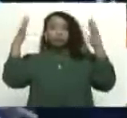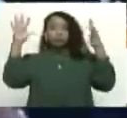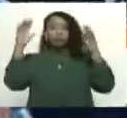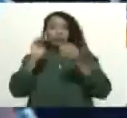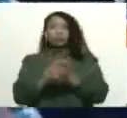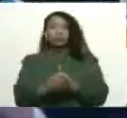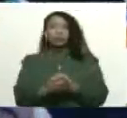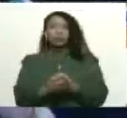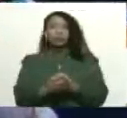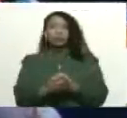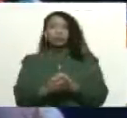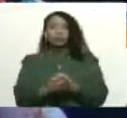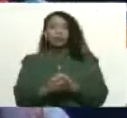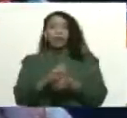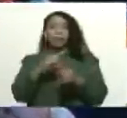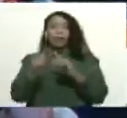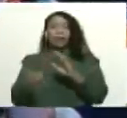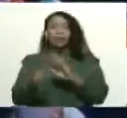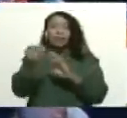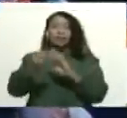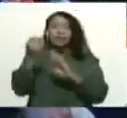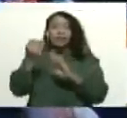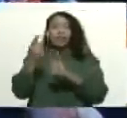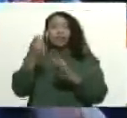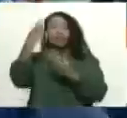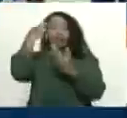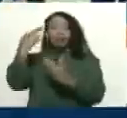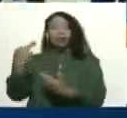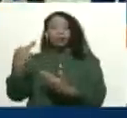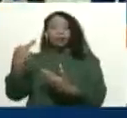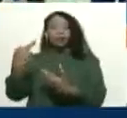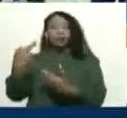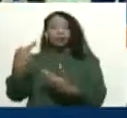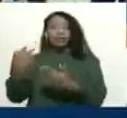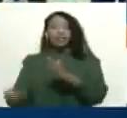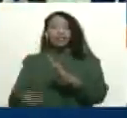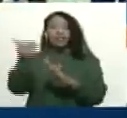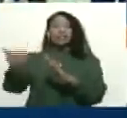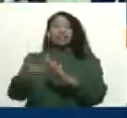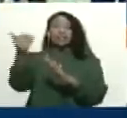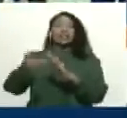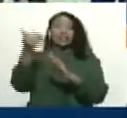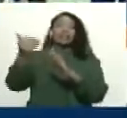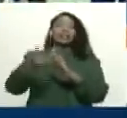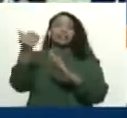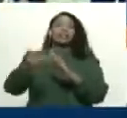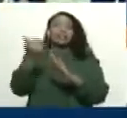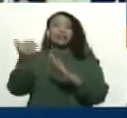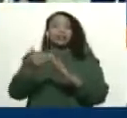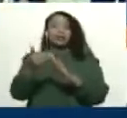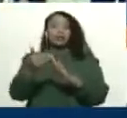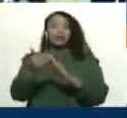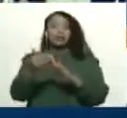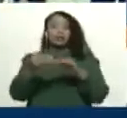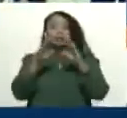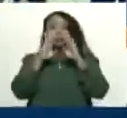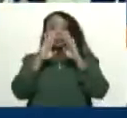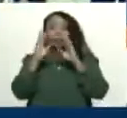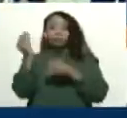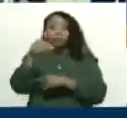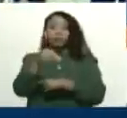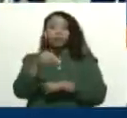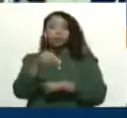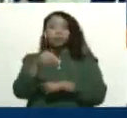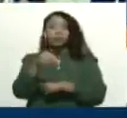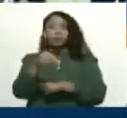Pero el constante irrespeto y la incesante agresión que es confesada además por